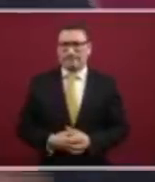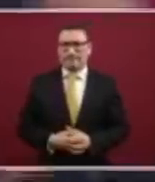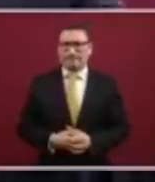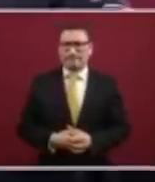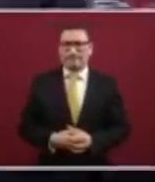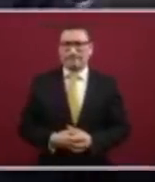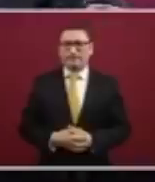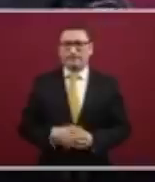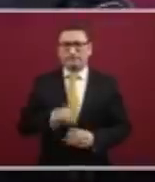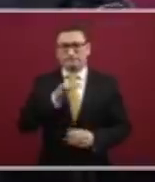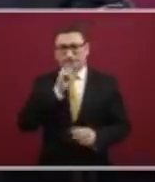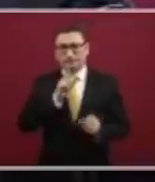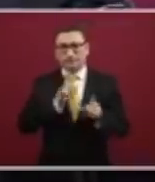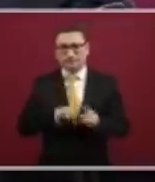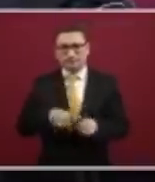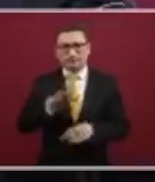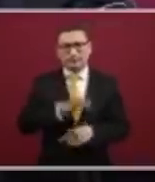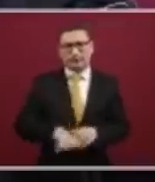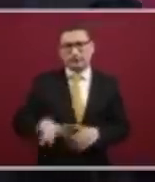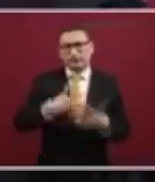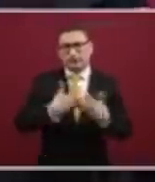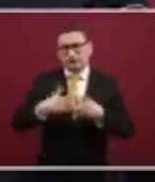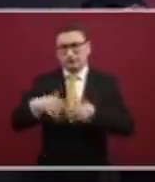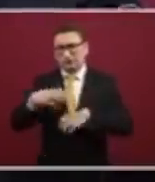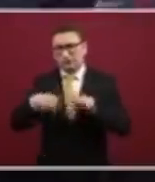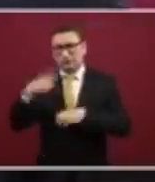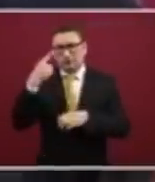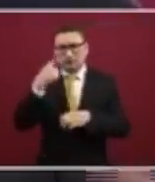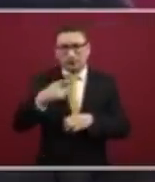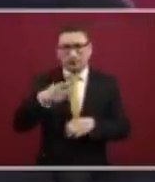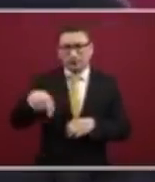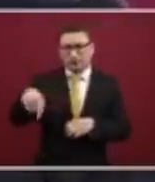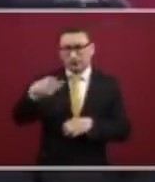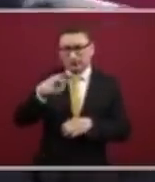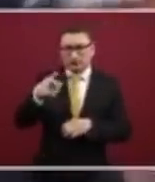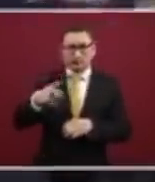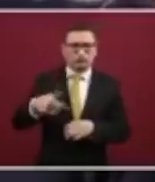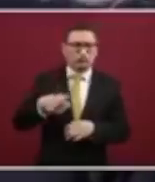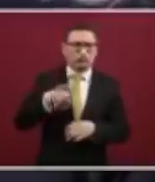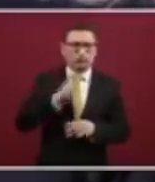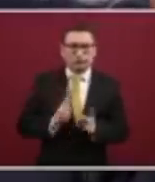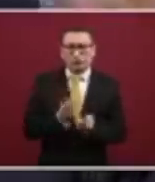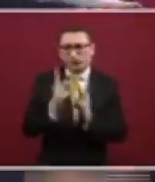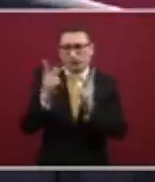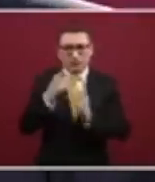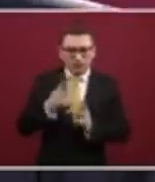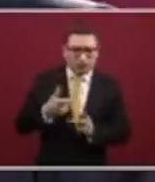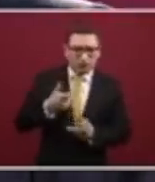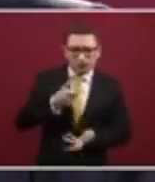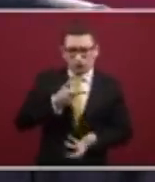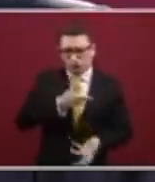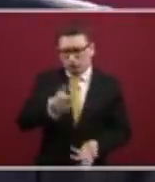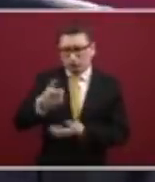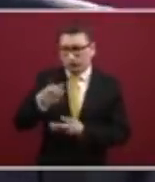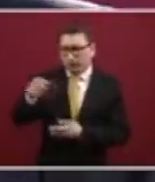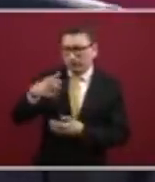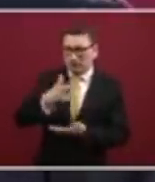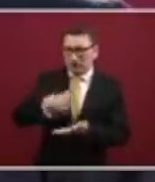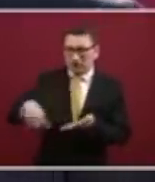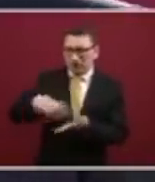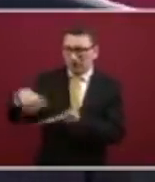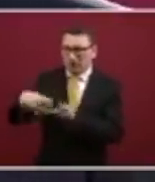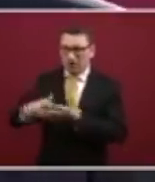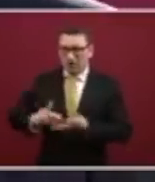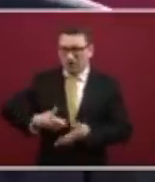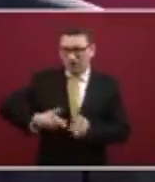Lo de las plantas de fertilizantes que compraron a sobreprecio a la fiscalía. No